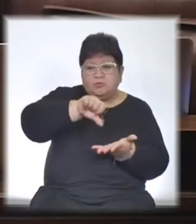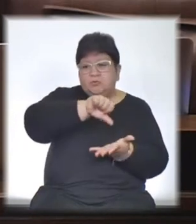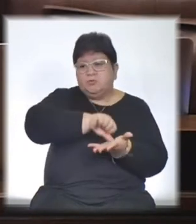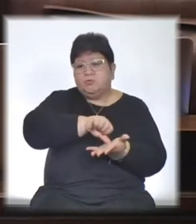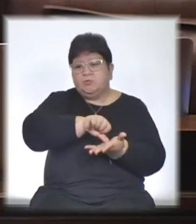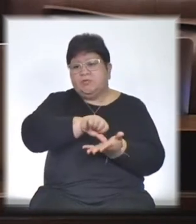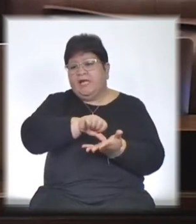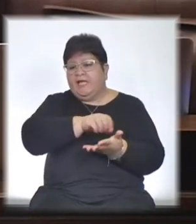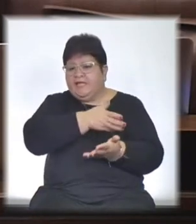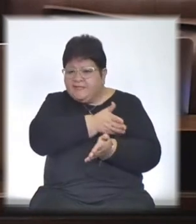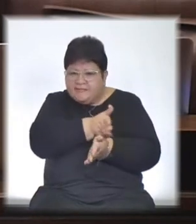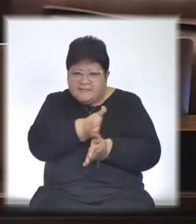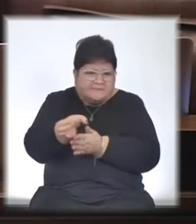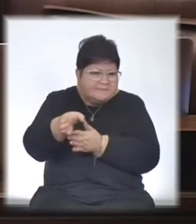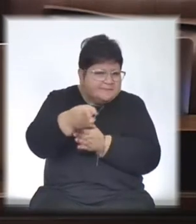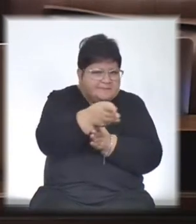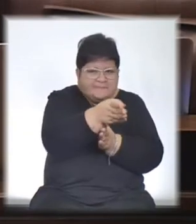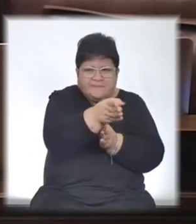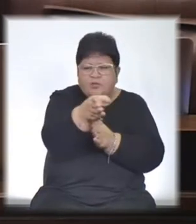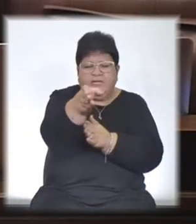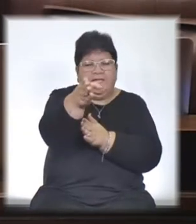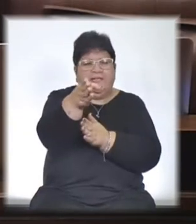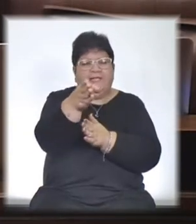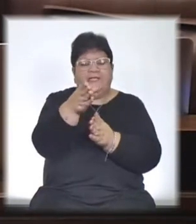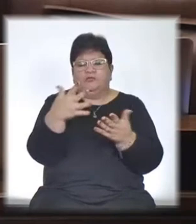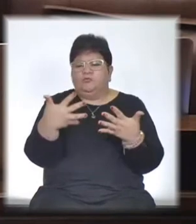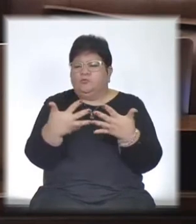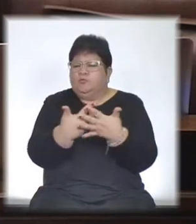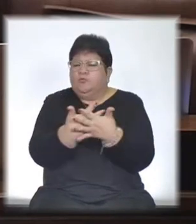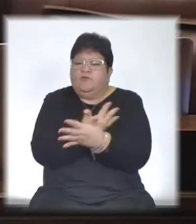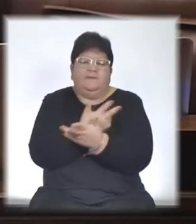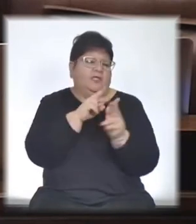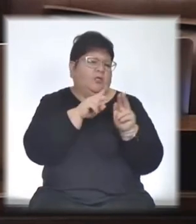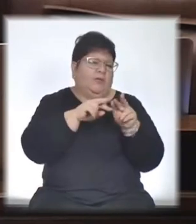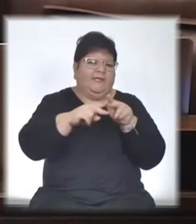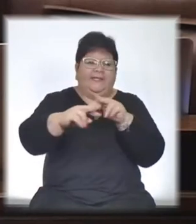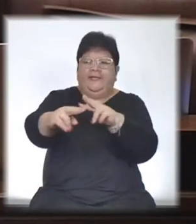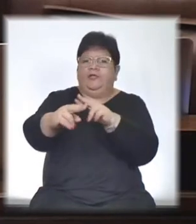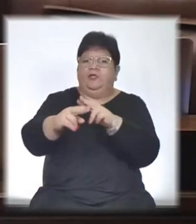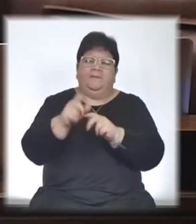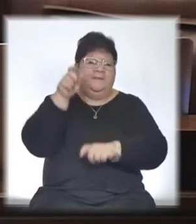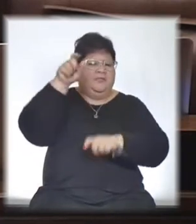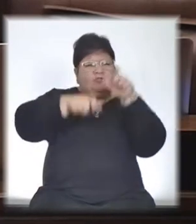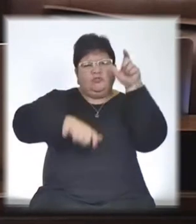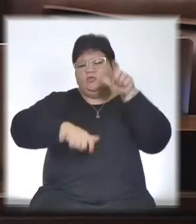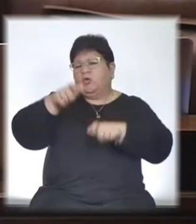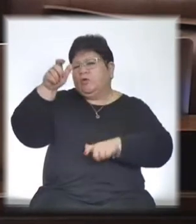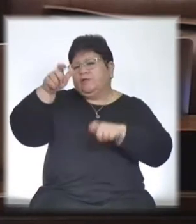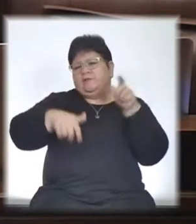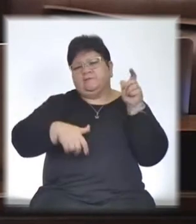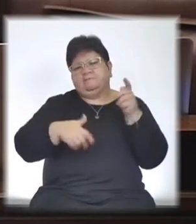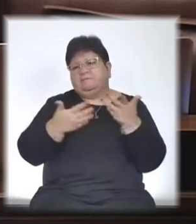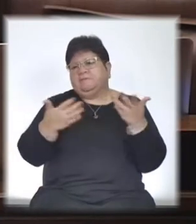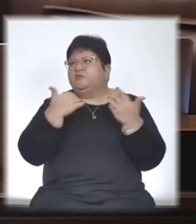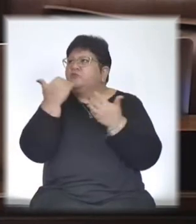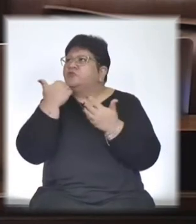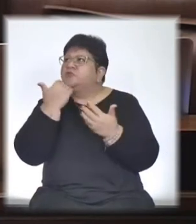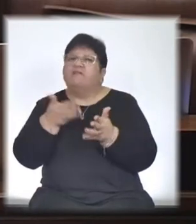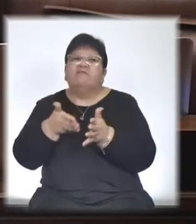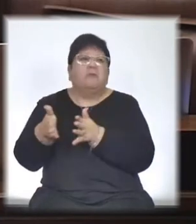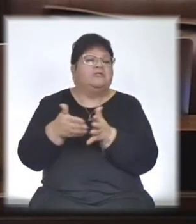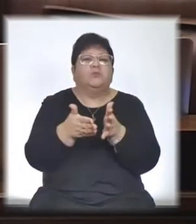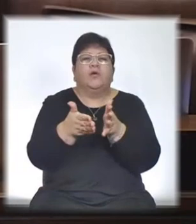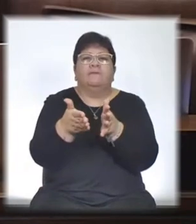eterno sufrimiento, por mí va la gente perdida. Dejad los que aquí entráis toda